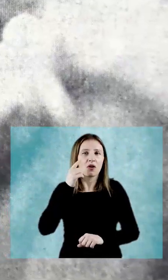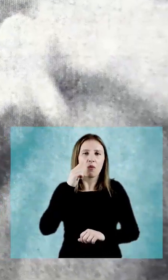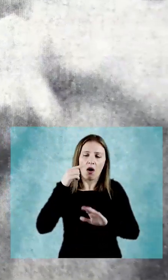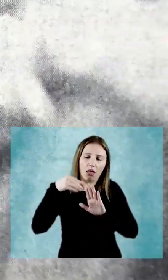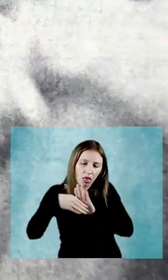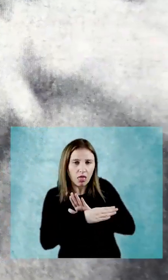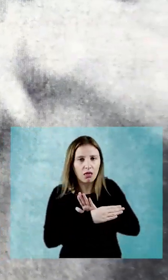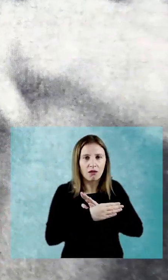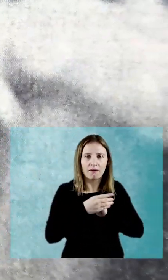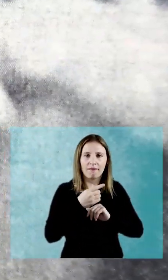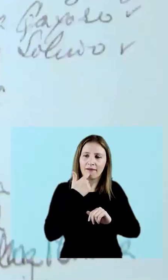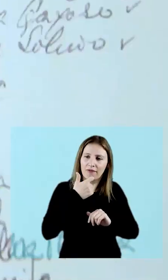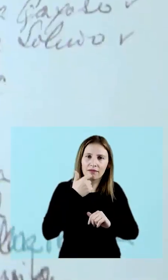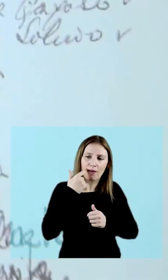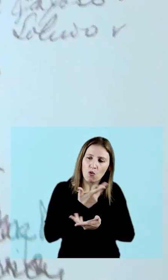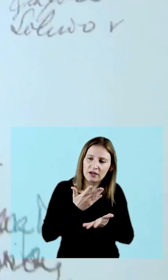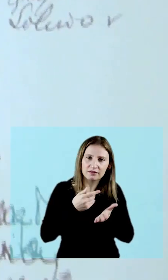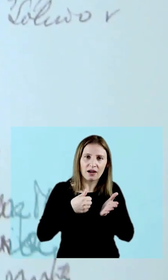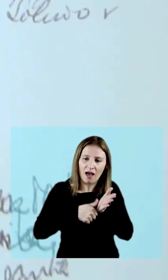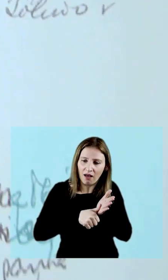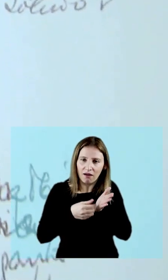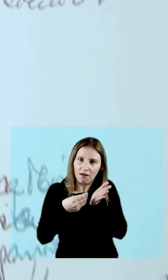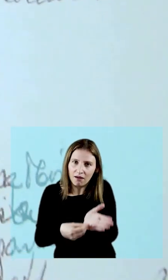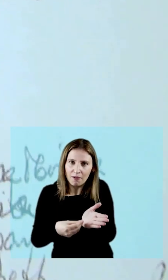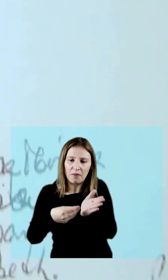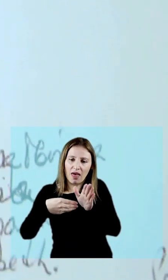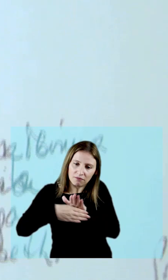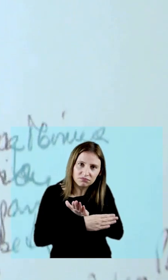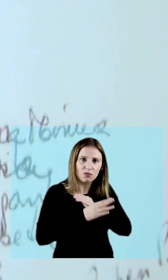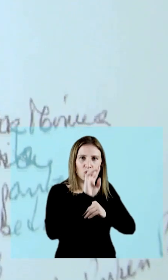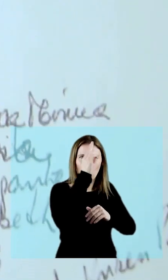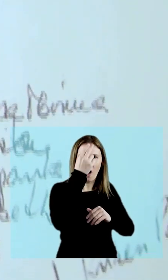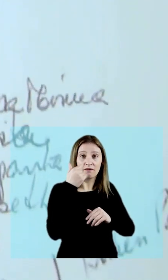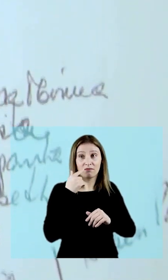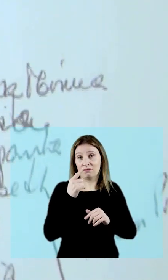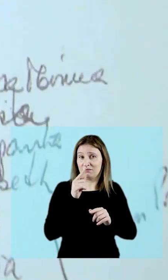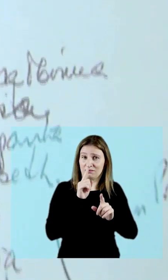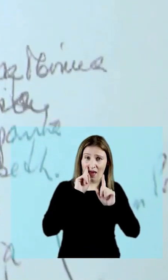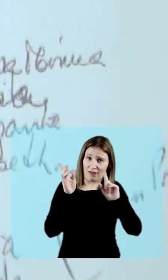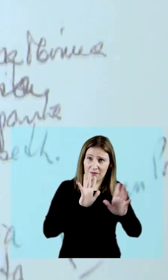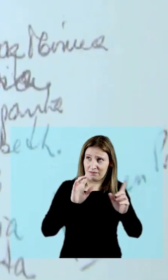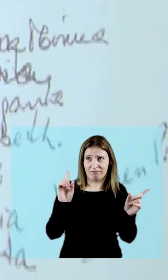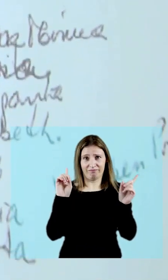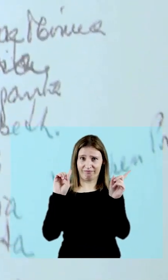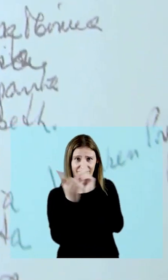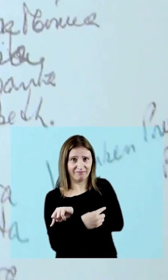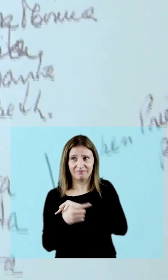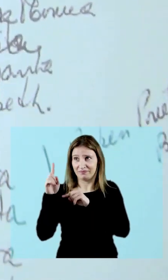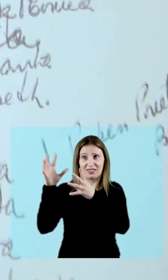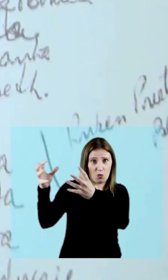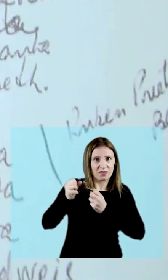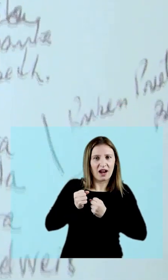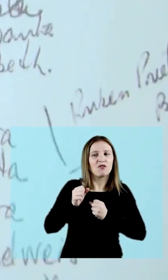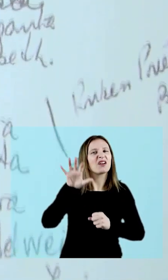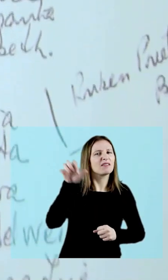clandestinamente al país, en lugar de haber sido secuestrados como lo fueron, que vinieron con armas y que vinieron con un propósito que es